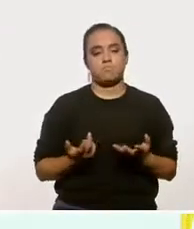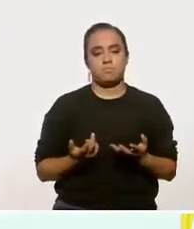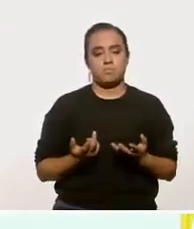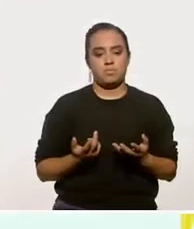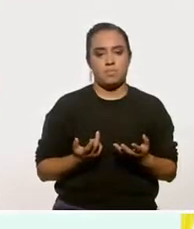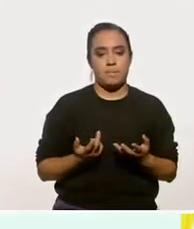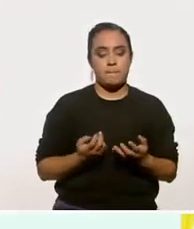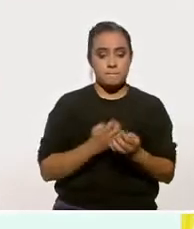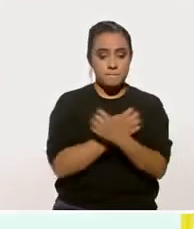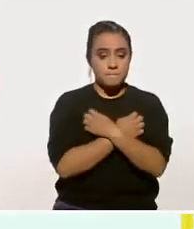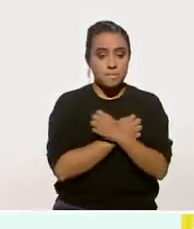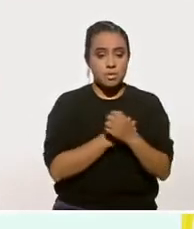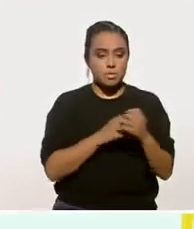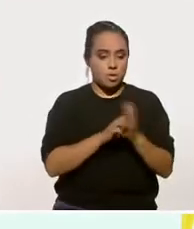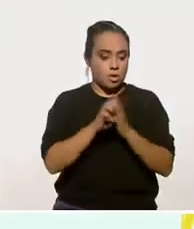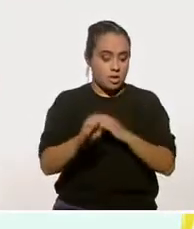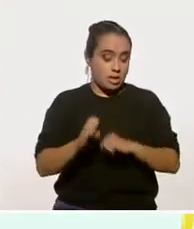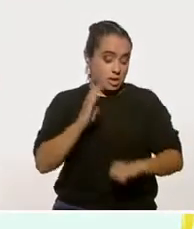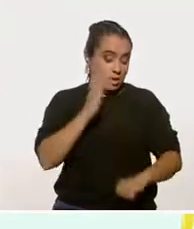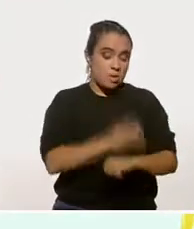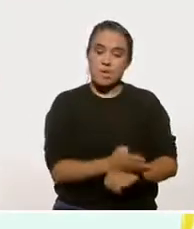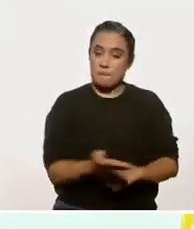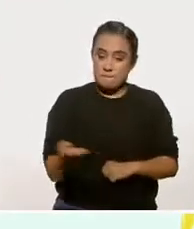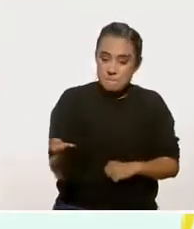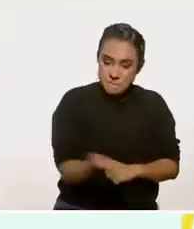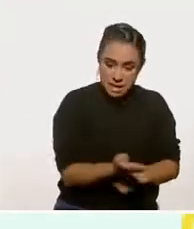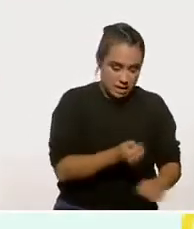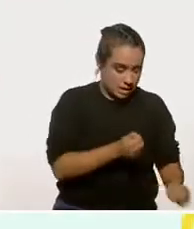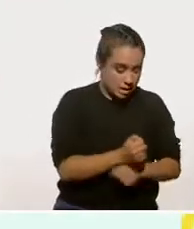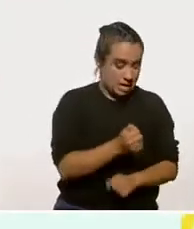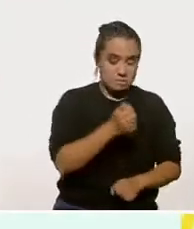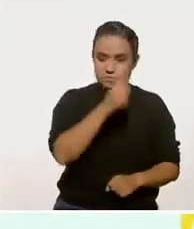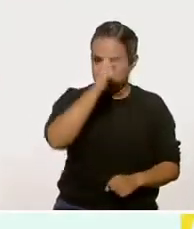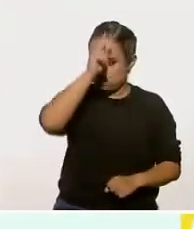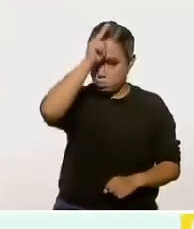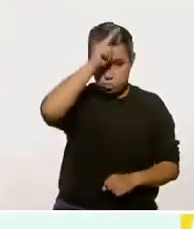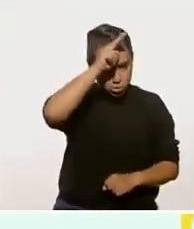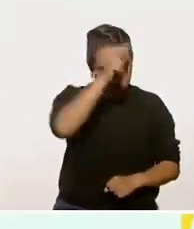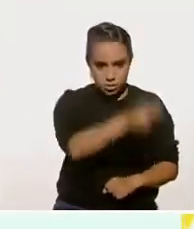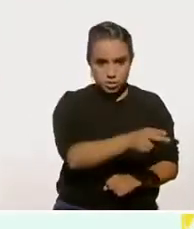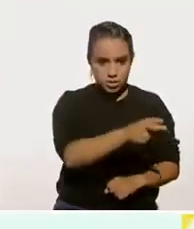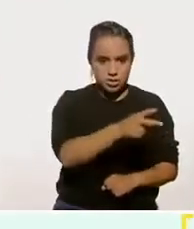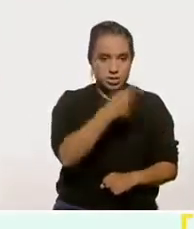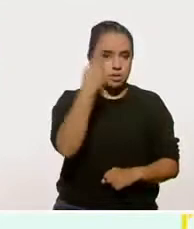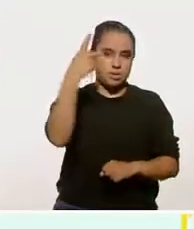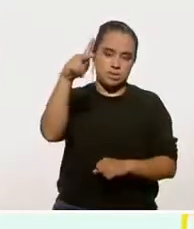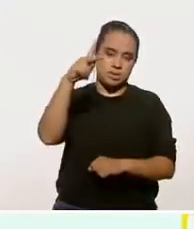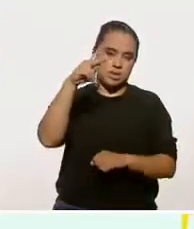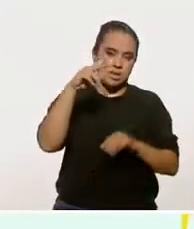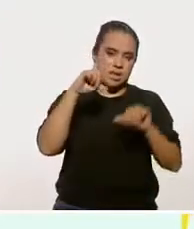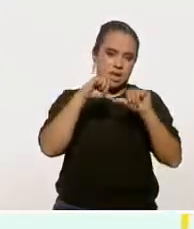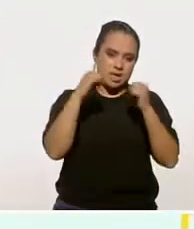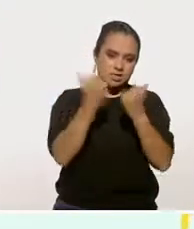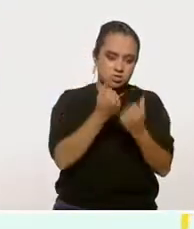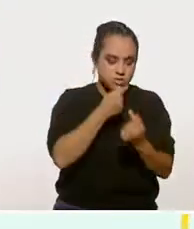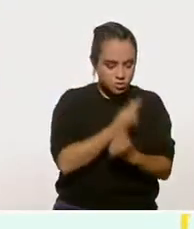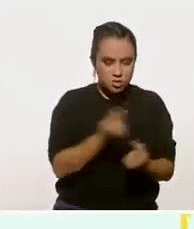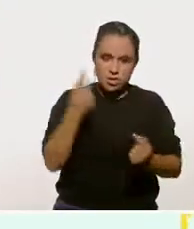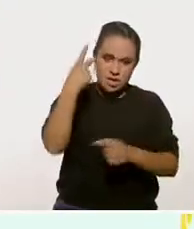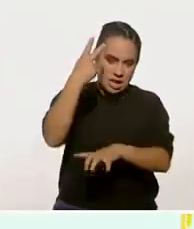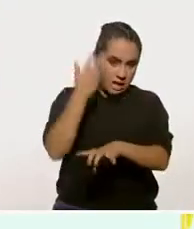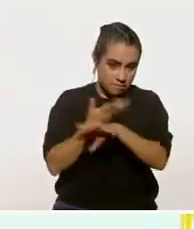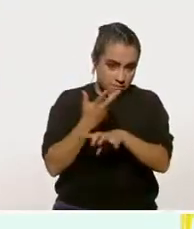nada que tenga que ver con castigos físicos. Están prohibidos. Desde la Asociación Médica Americana, la Asociación Pediátrica